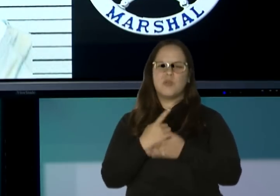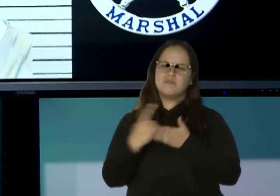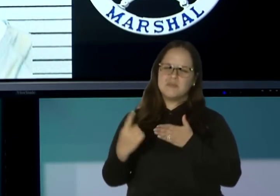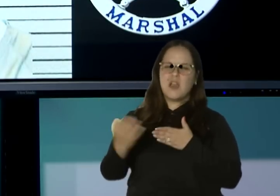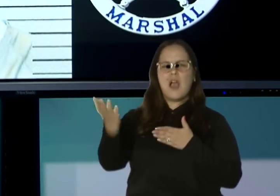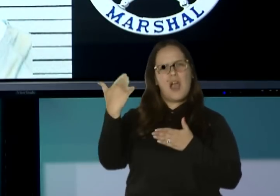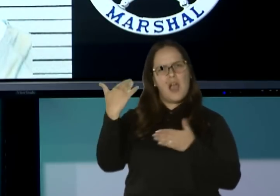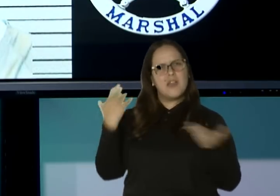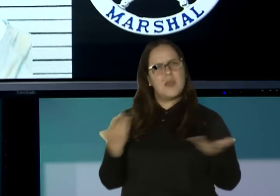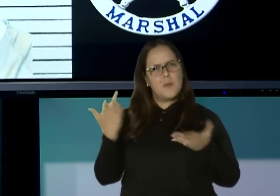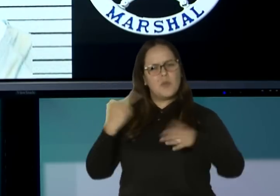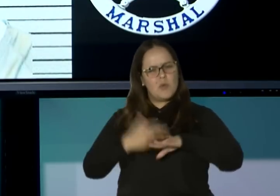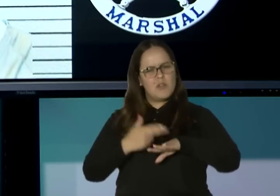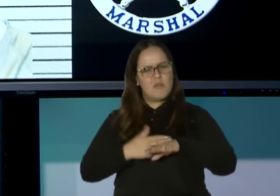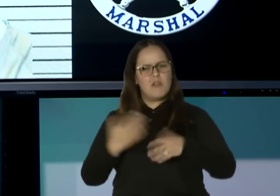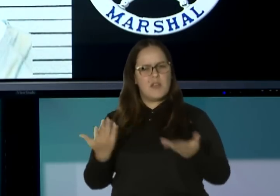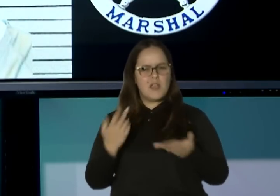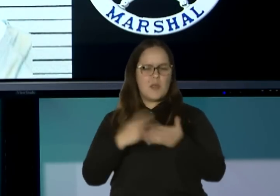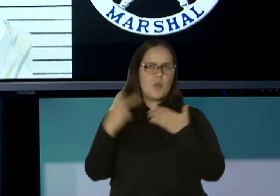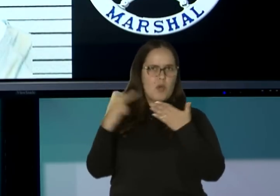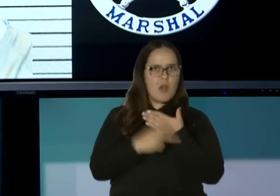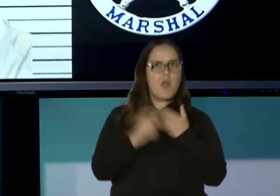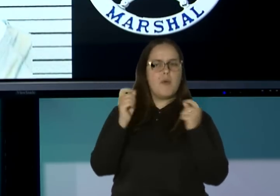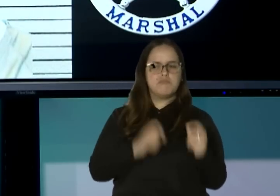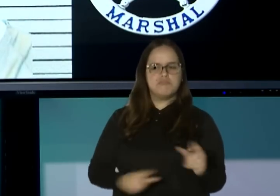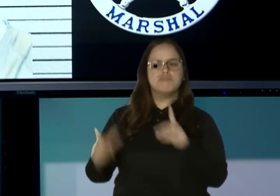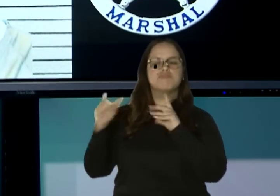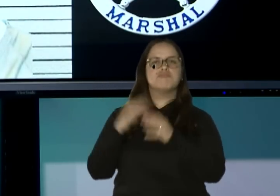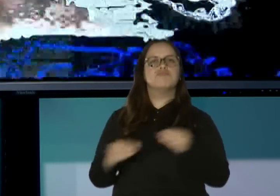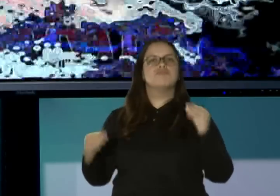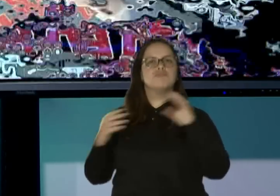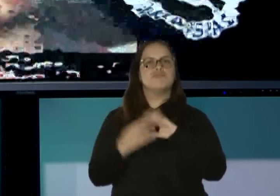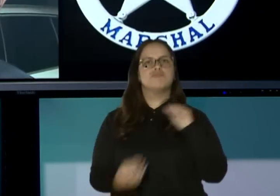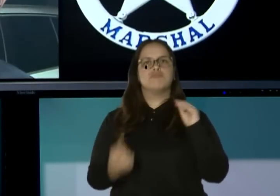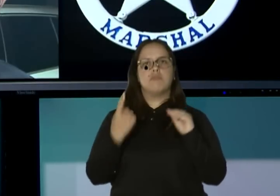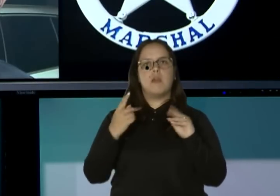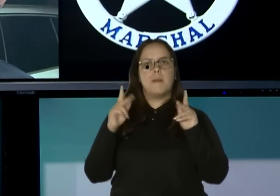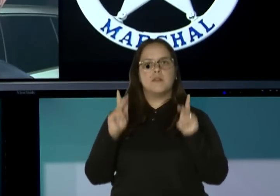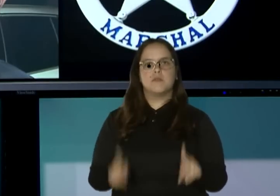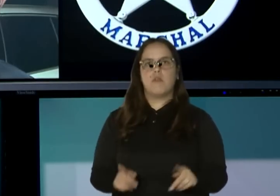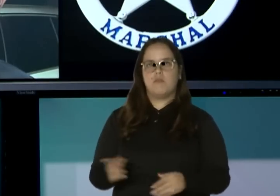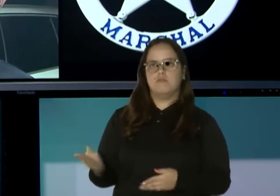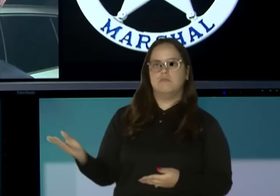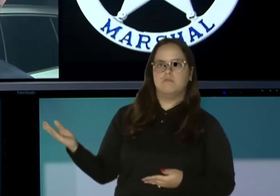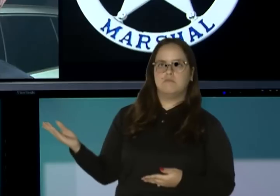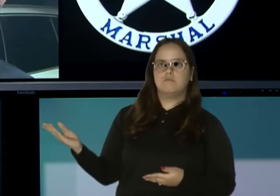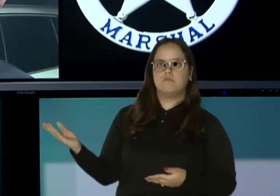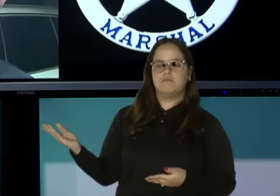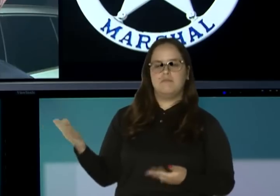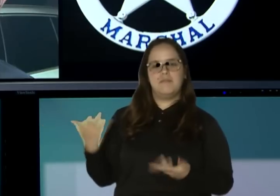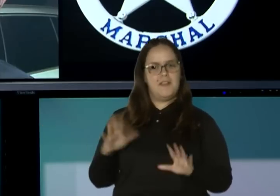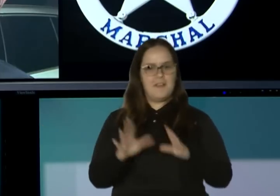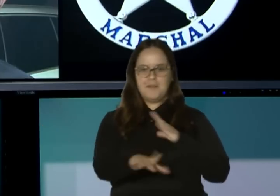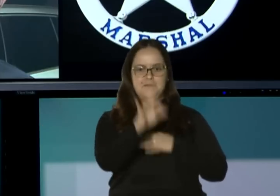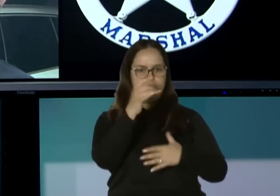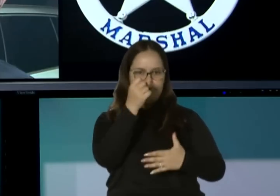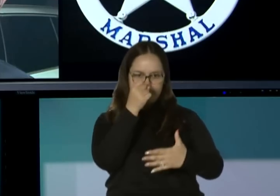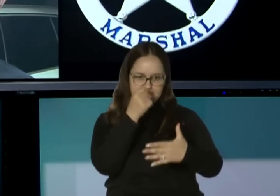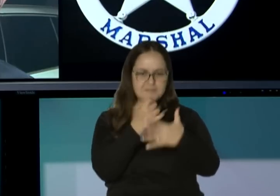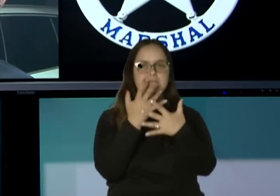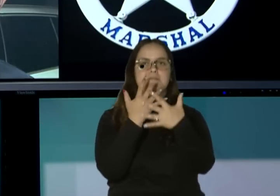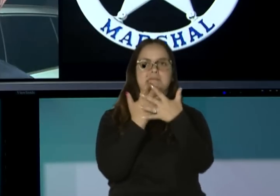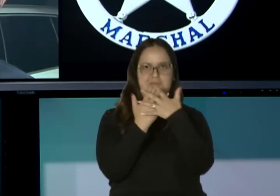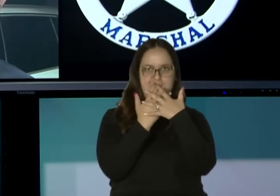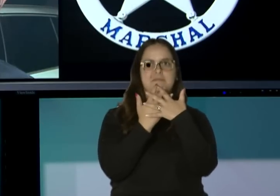Puerto Rico, en este programa se estuvo hablando de una persona que fue arrestada por el U.S. Marshall. Este individuo